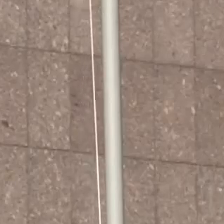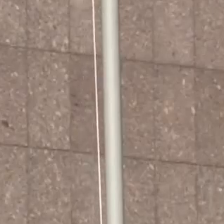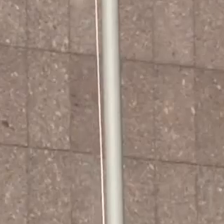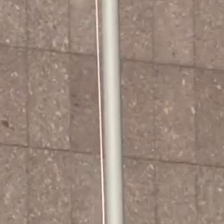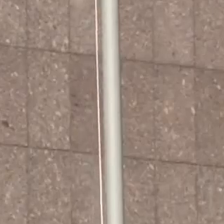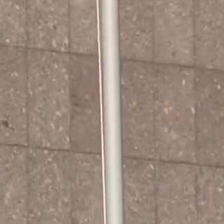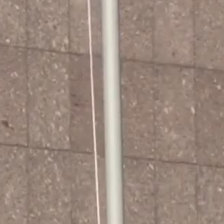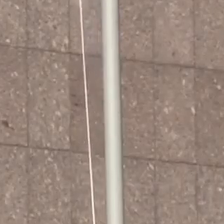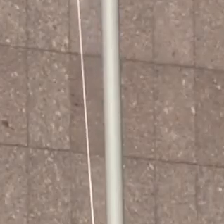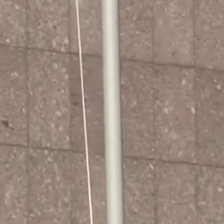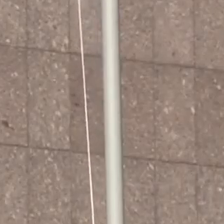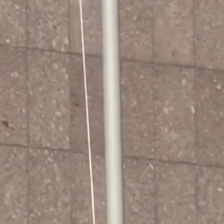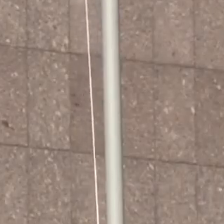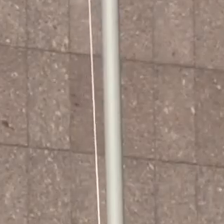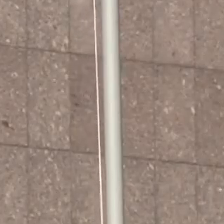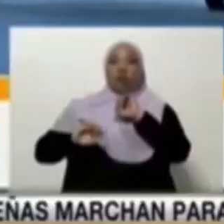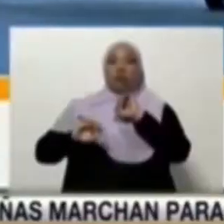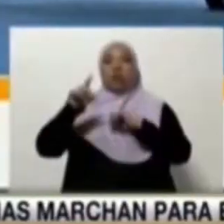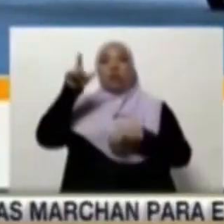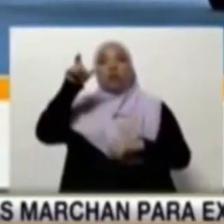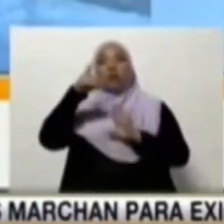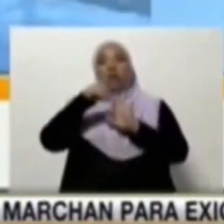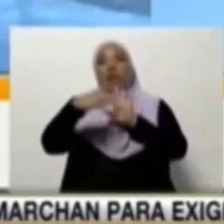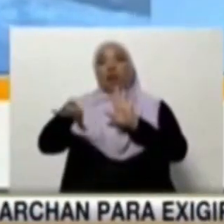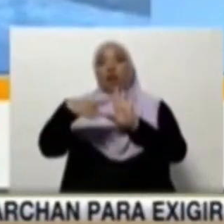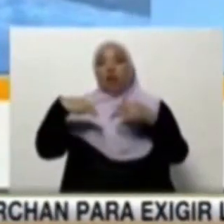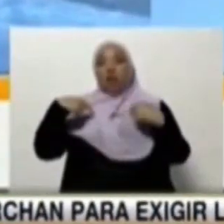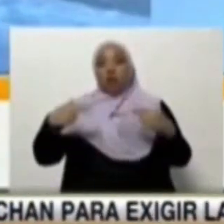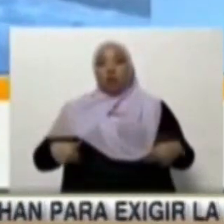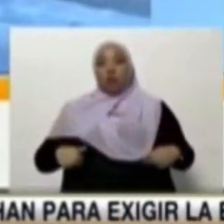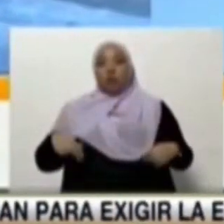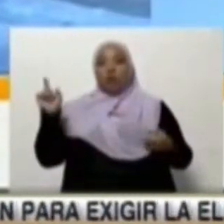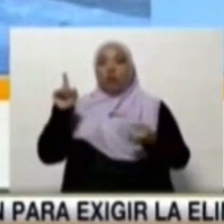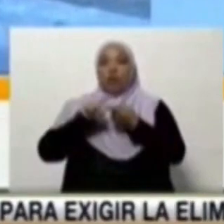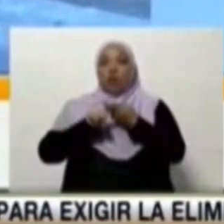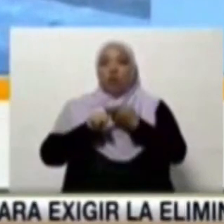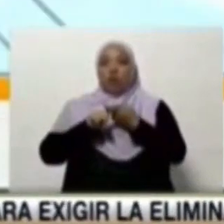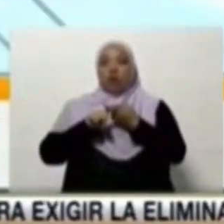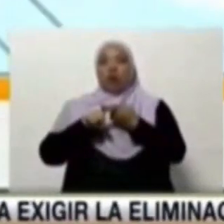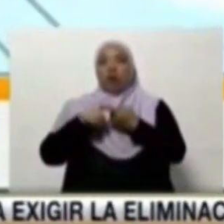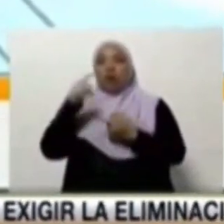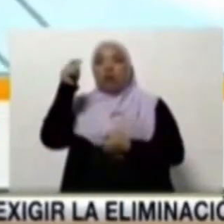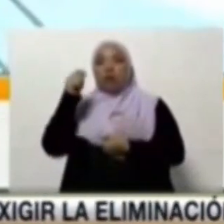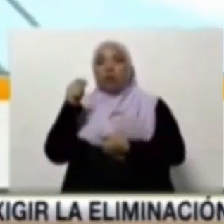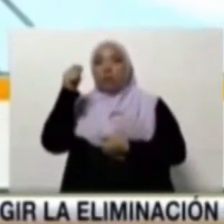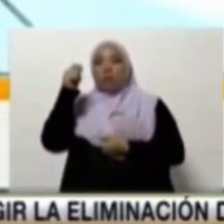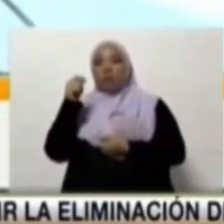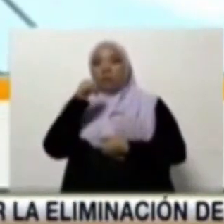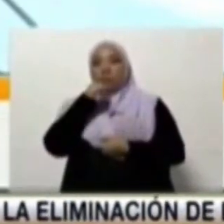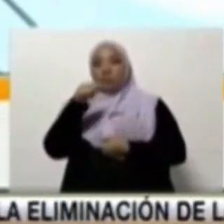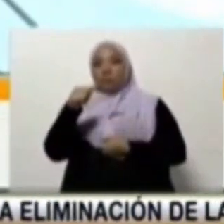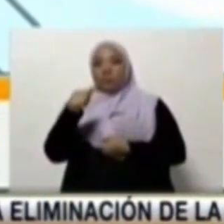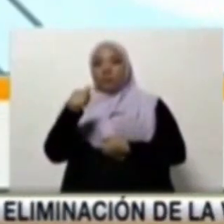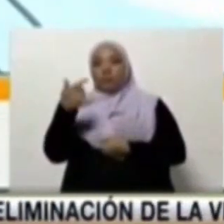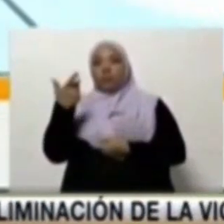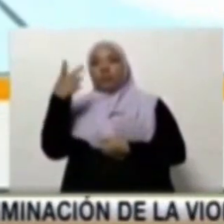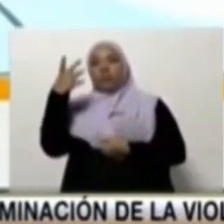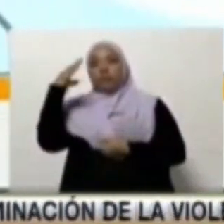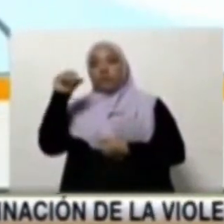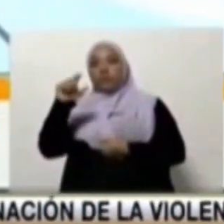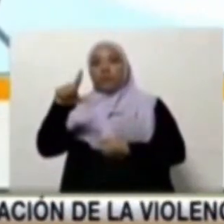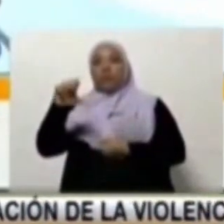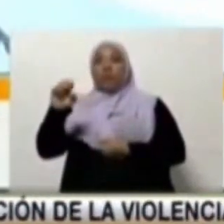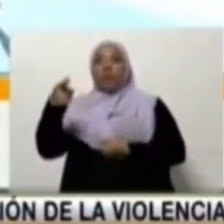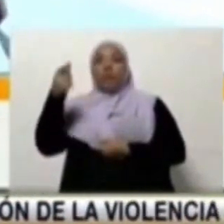La ONU está frente a un desafío inédito, manejar cerca de 3.000 millones de dólares de Venezuela después de que el organismo internacional